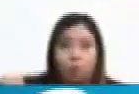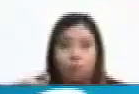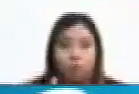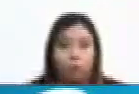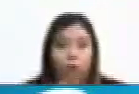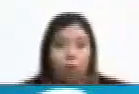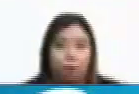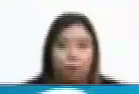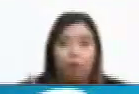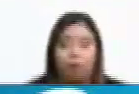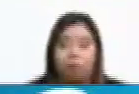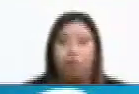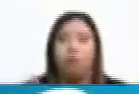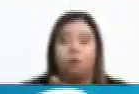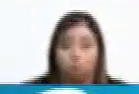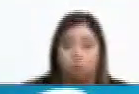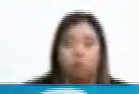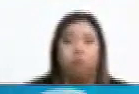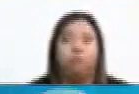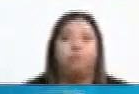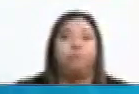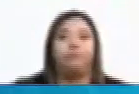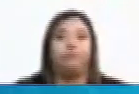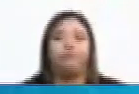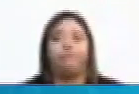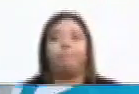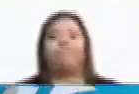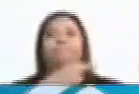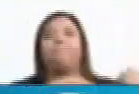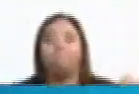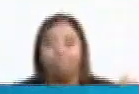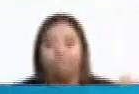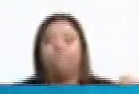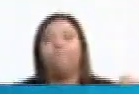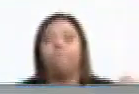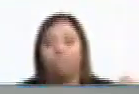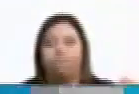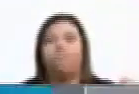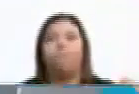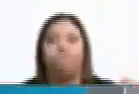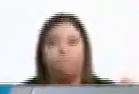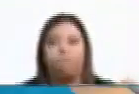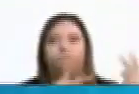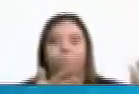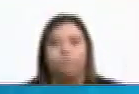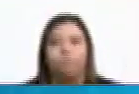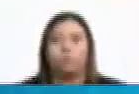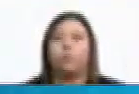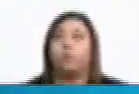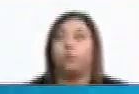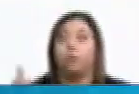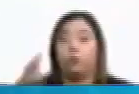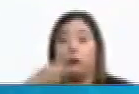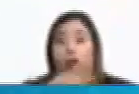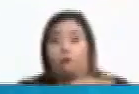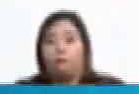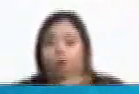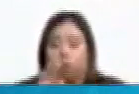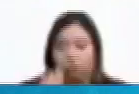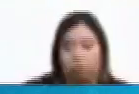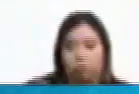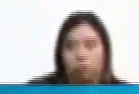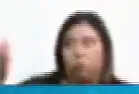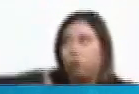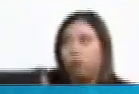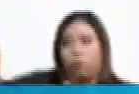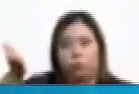Nuestra responsabilidad es hacer todas las gestiones necesarias para